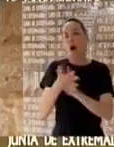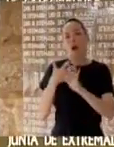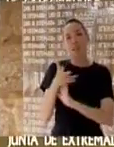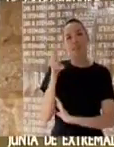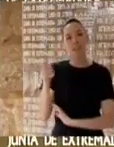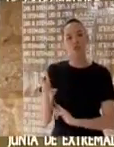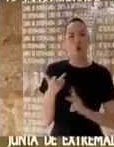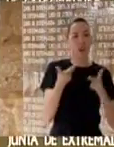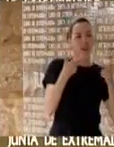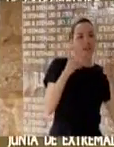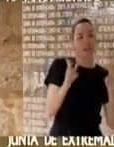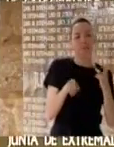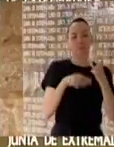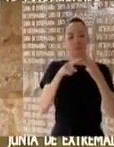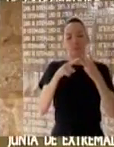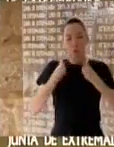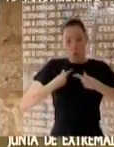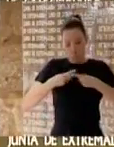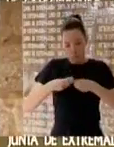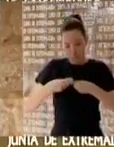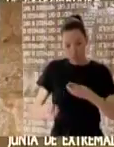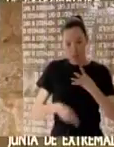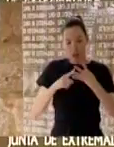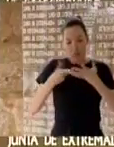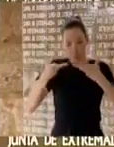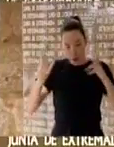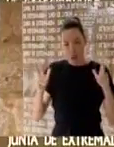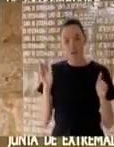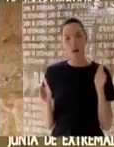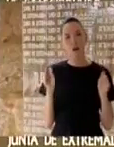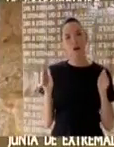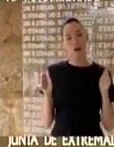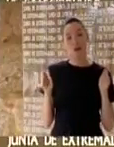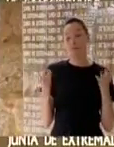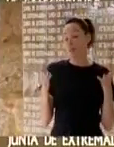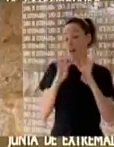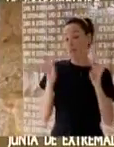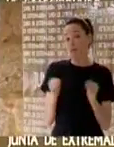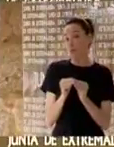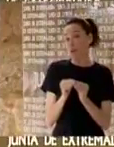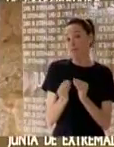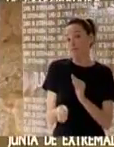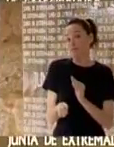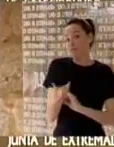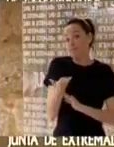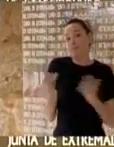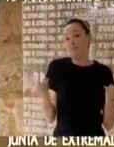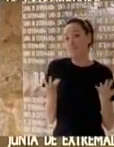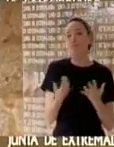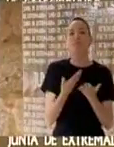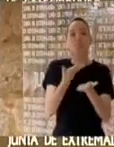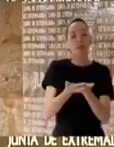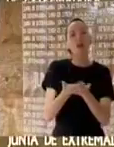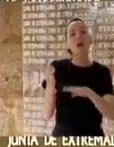de libertades, estamos hablando de convivencia, estamos hablando de democracia. Y en consecuencia, lo que pedimos a